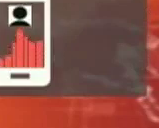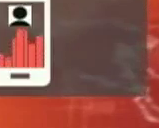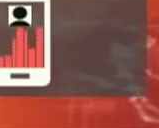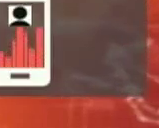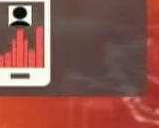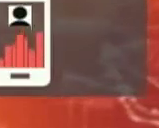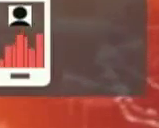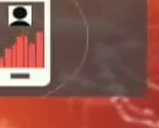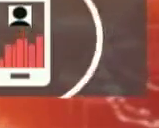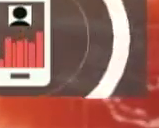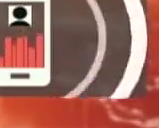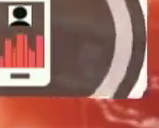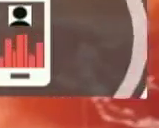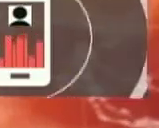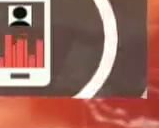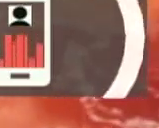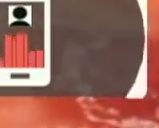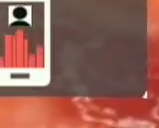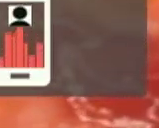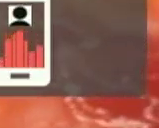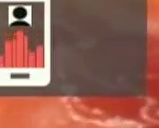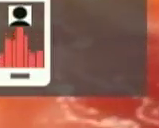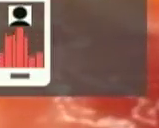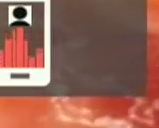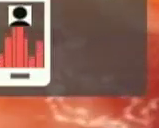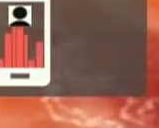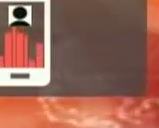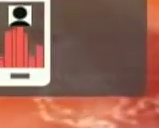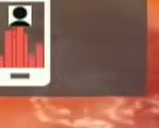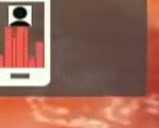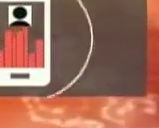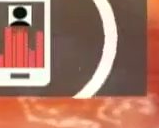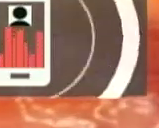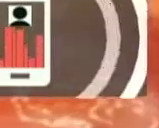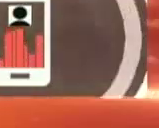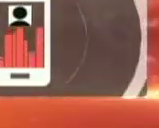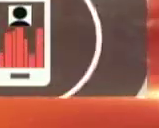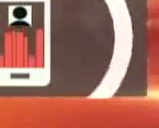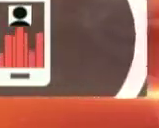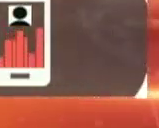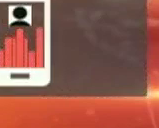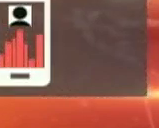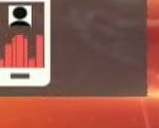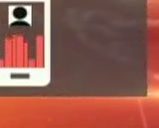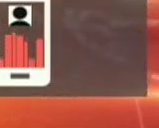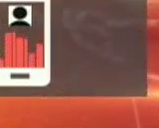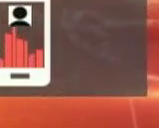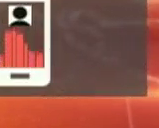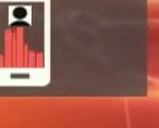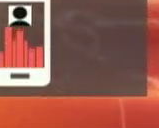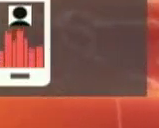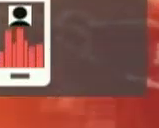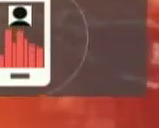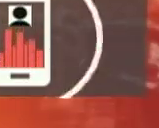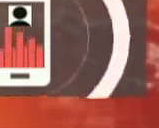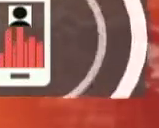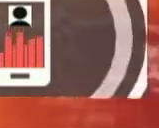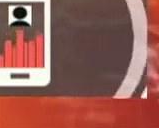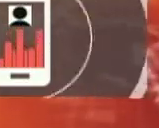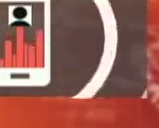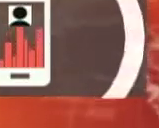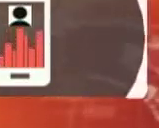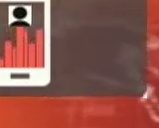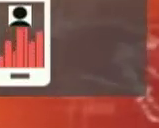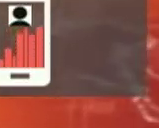Chávez se convirtió en millones. Es un proyecto hermoso,